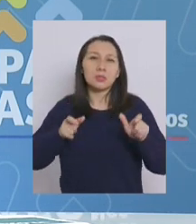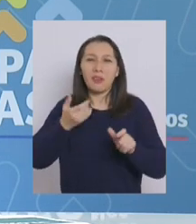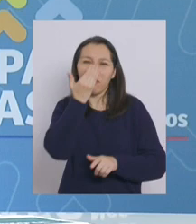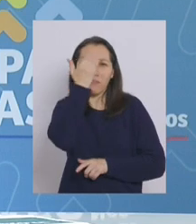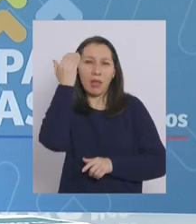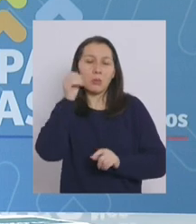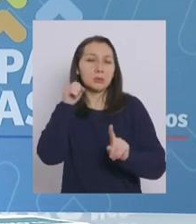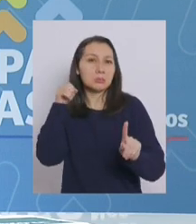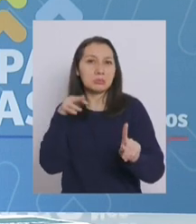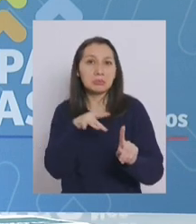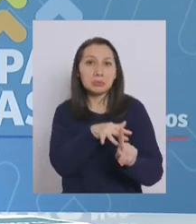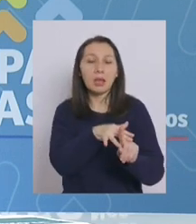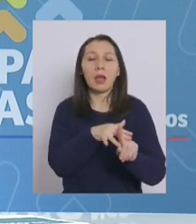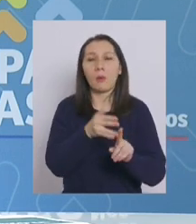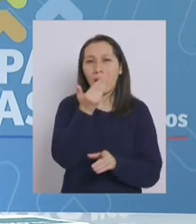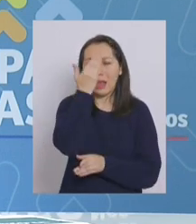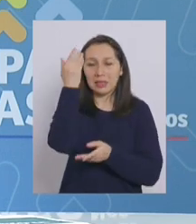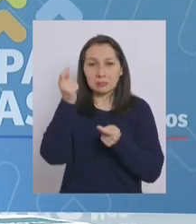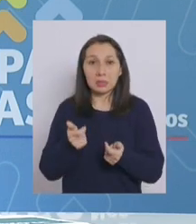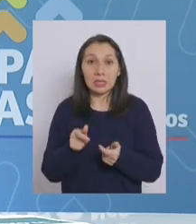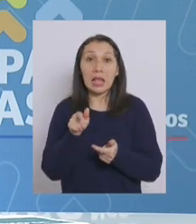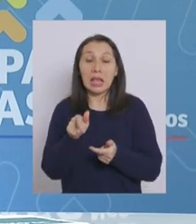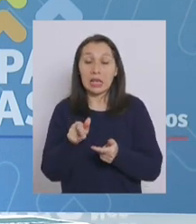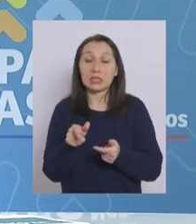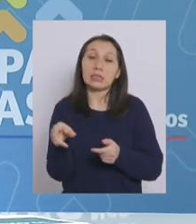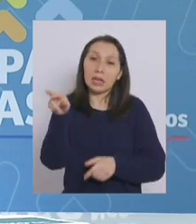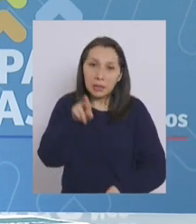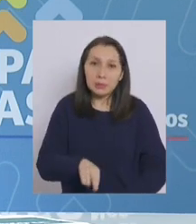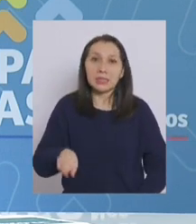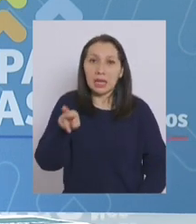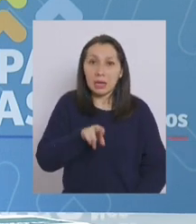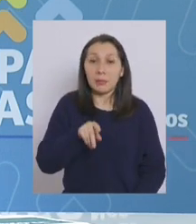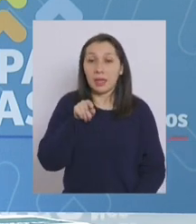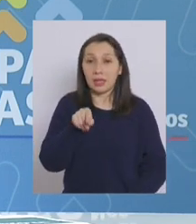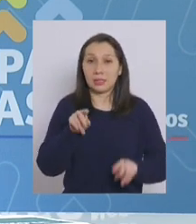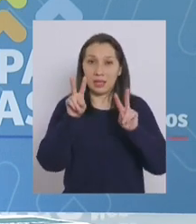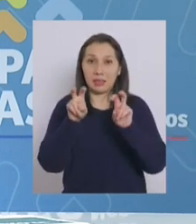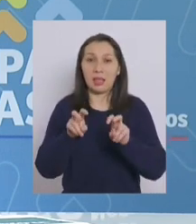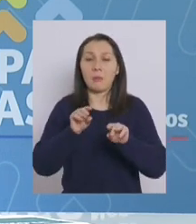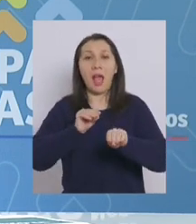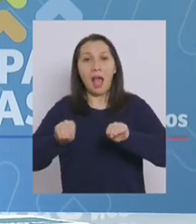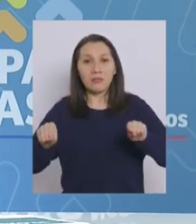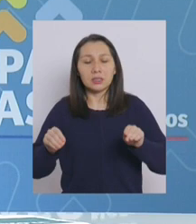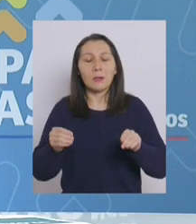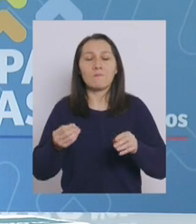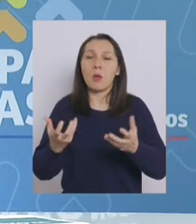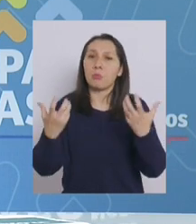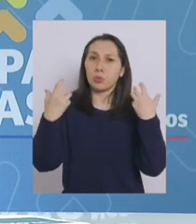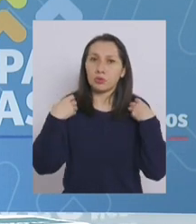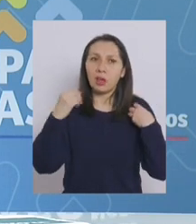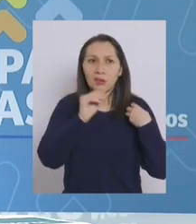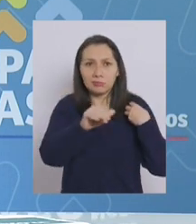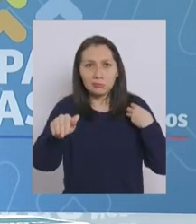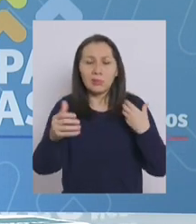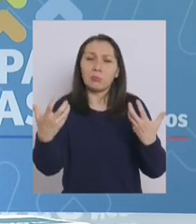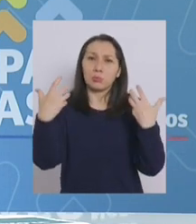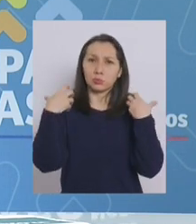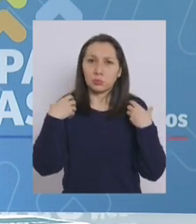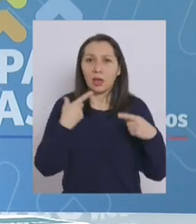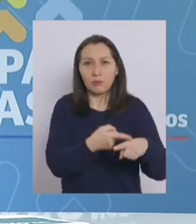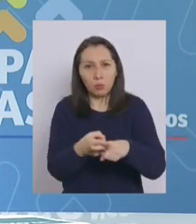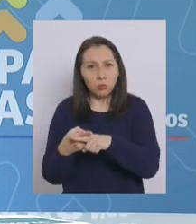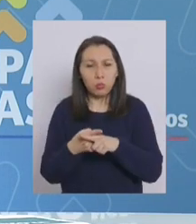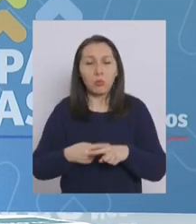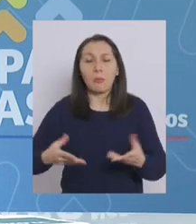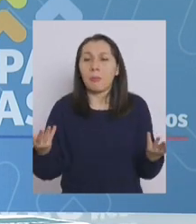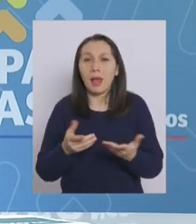los expertos, que insistan en eso, que insistan justamente en llamar a la responsabilidad social a las personas para